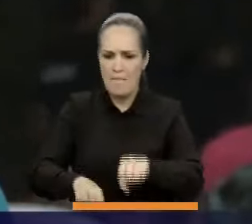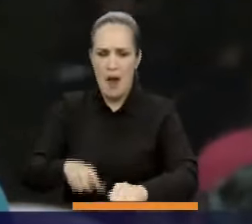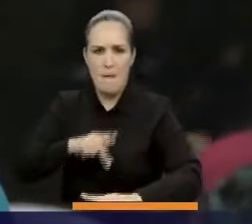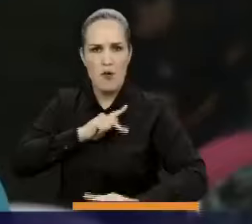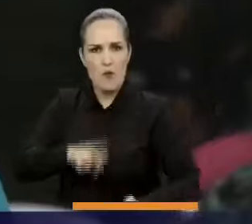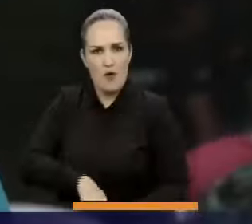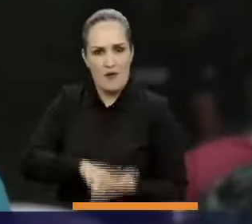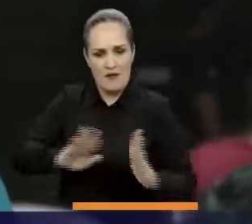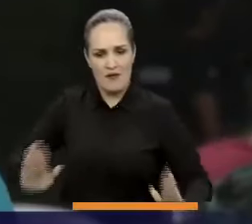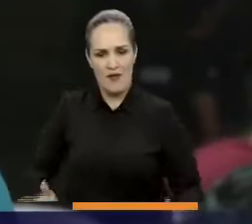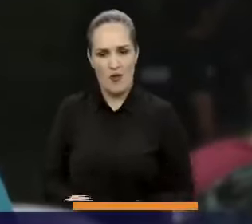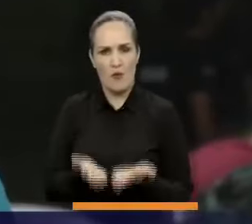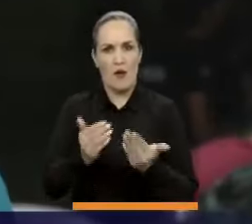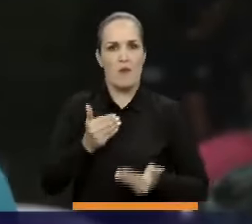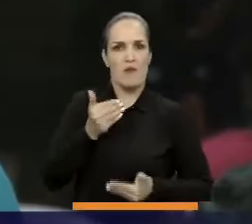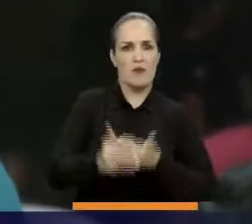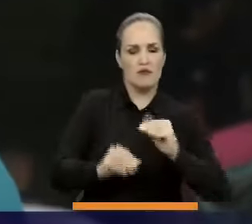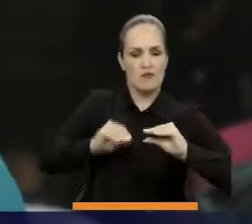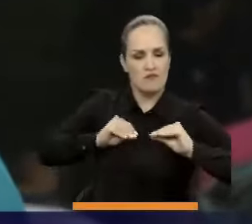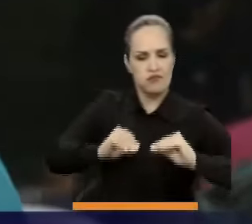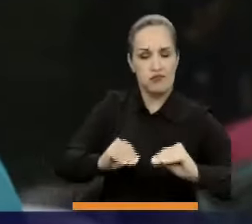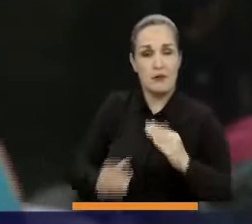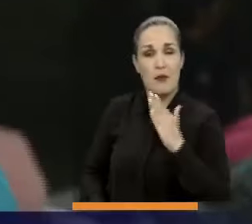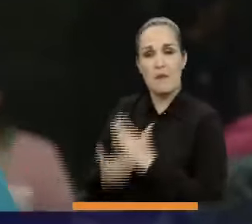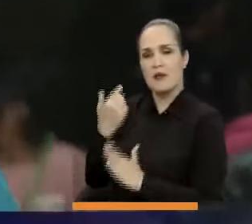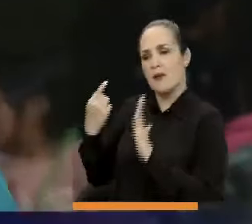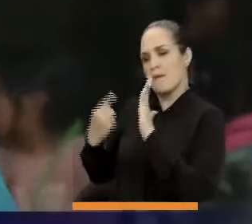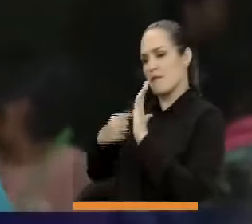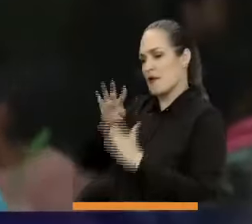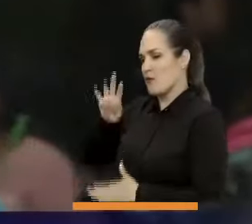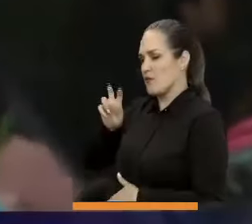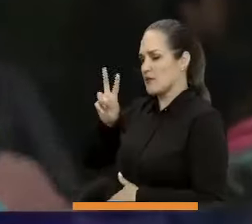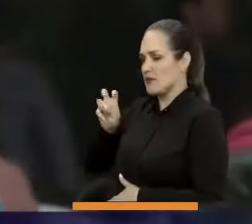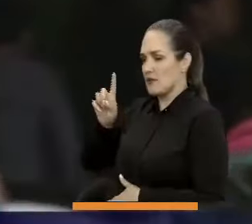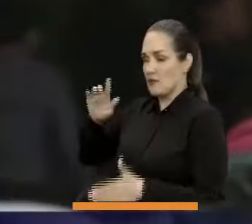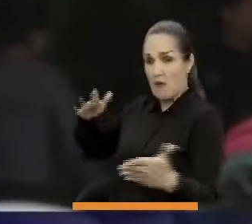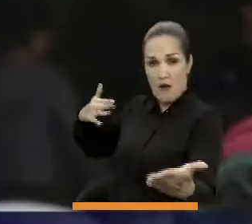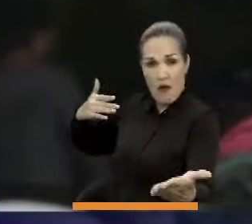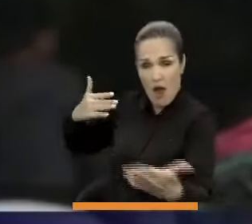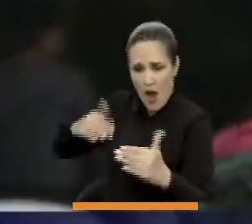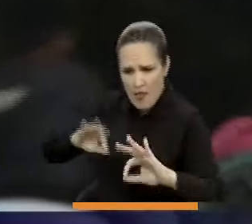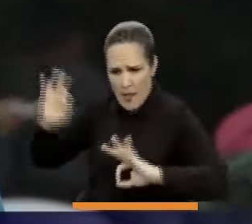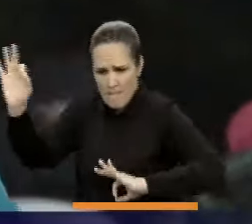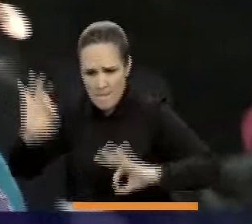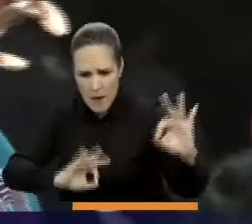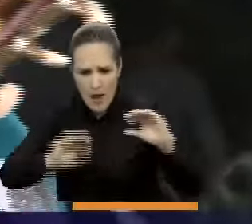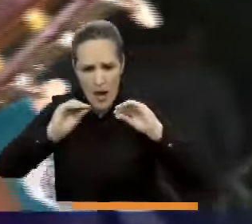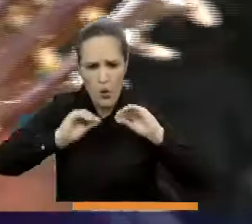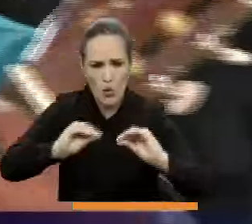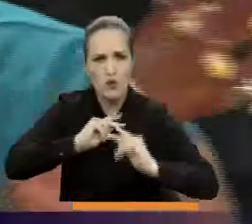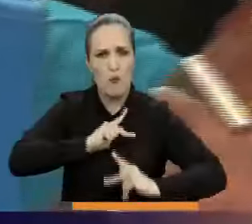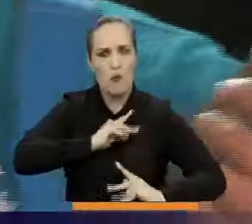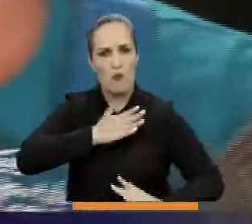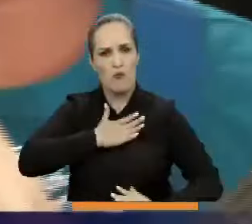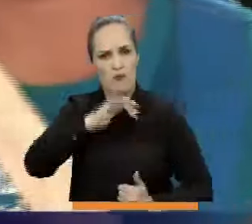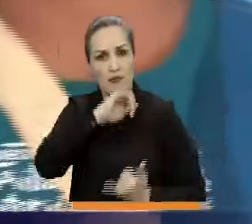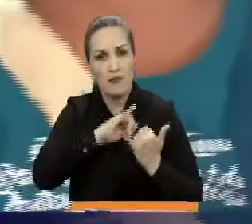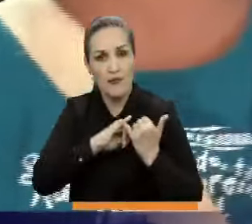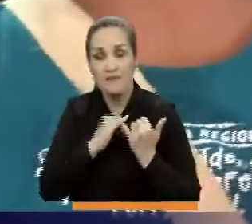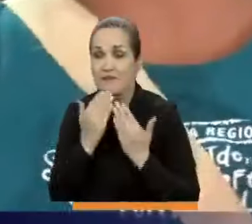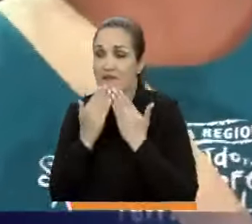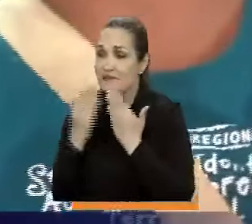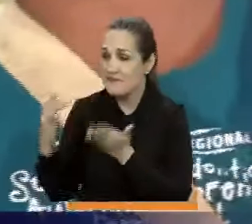hemos venido tejiendo desde el 71 hasta esta época. Bueno, pues muchas gracias por estar con RTVC Noticias, con